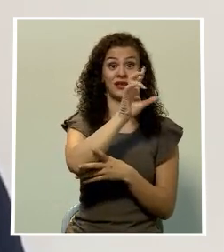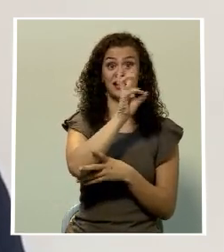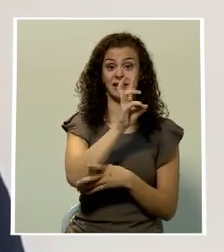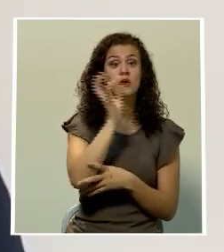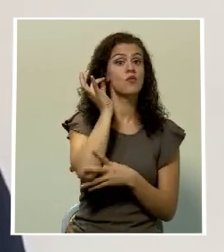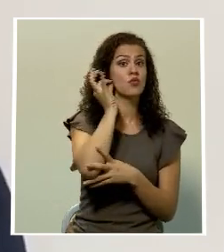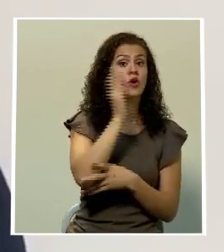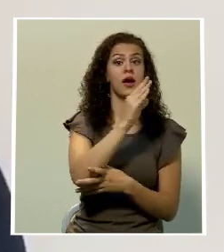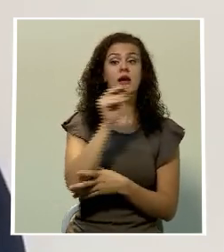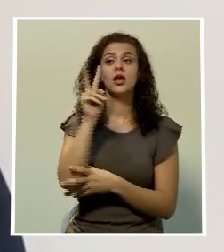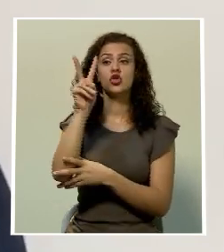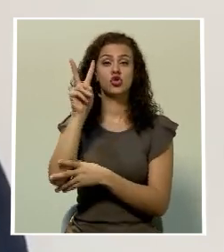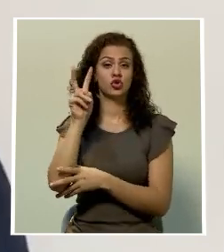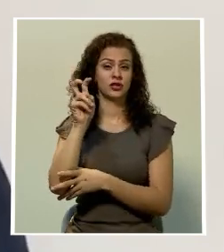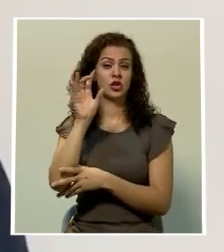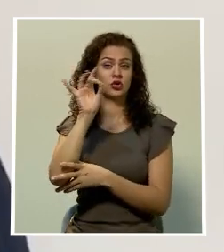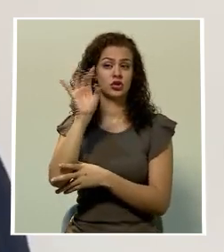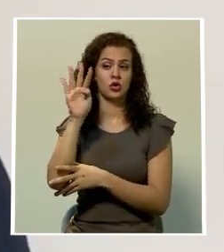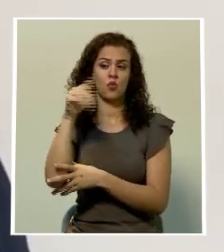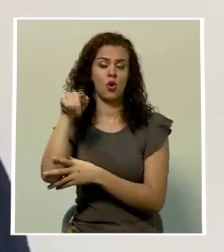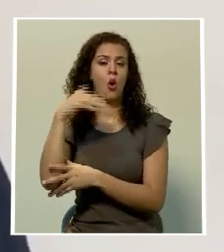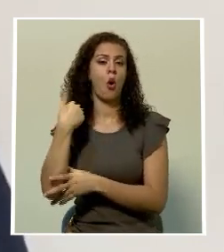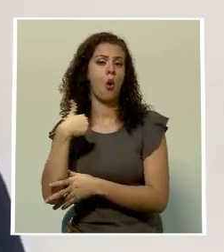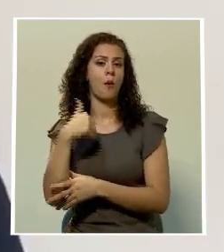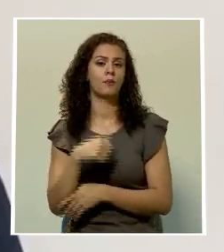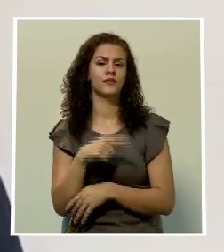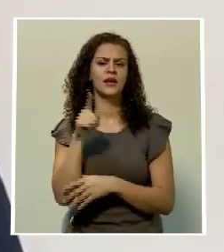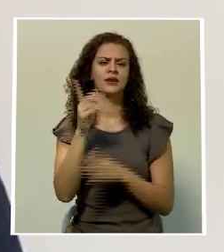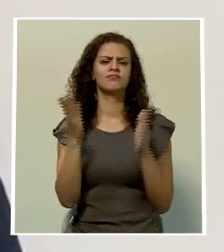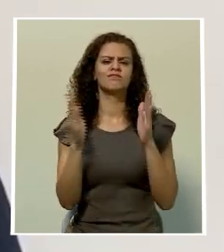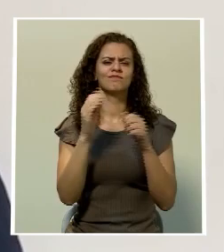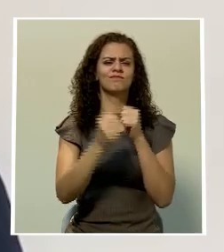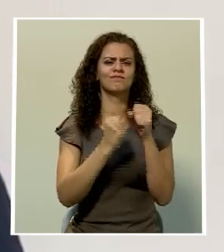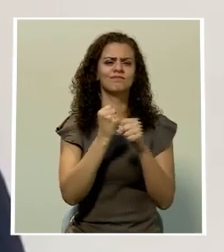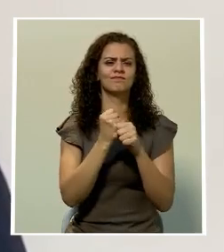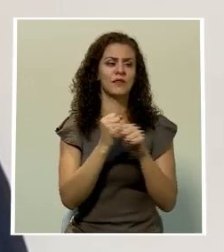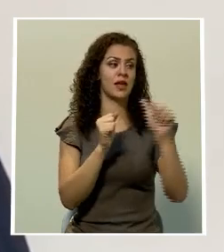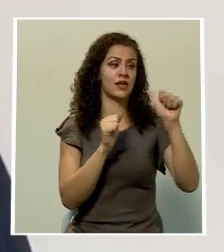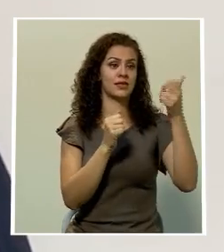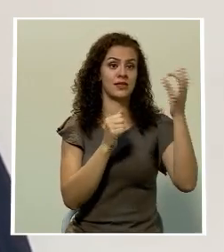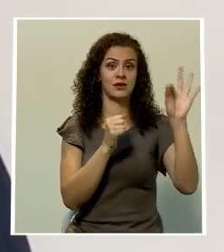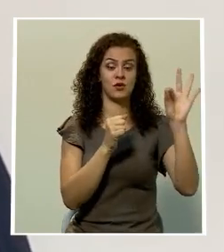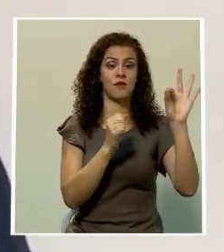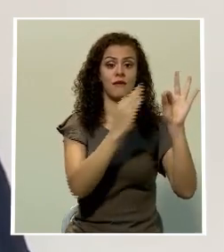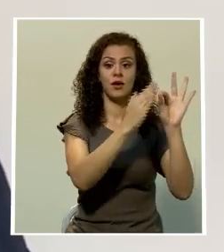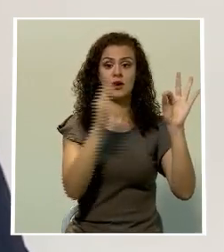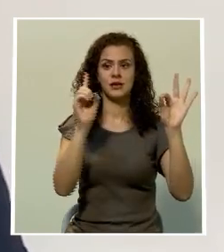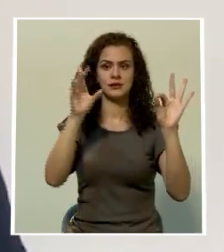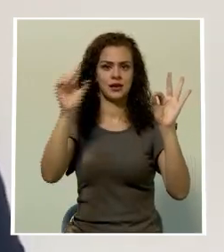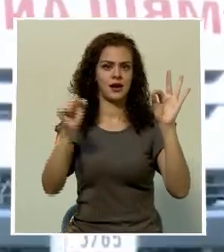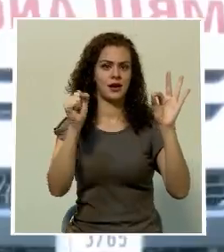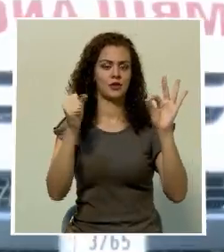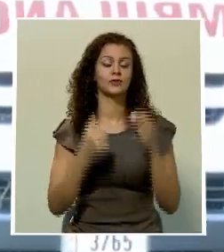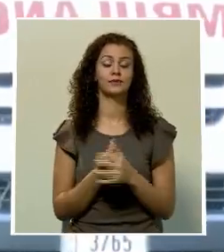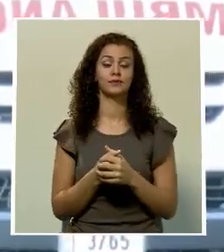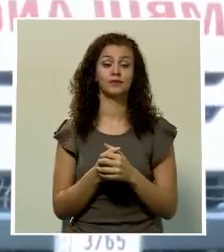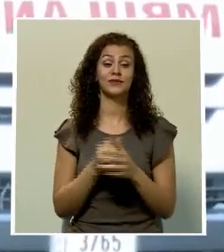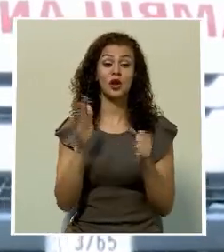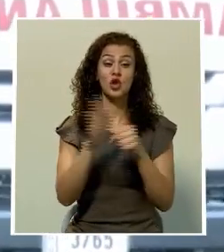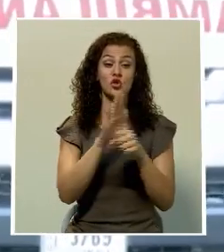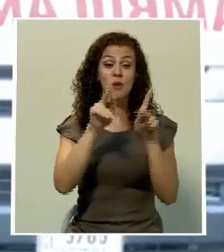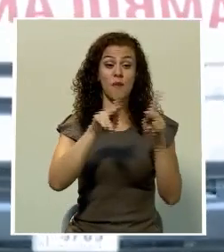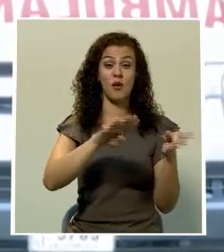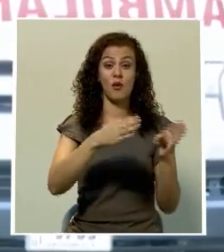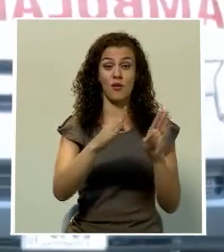son mujeres y 284 son hombres, con un rango de edad que va de los 19 a los 100 años. Del total